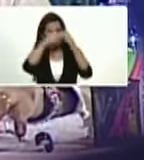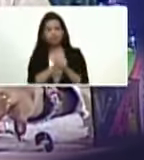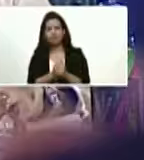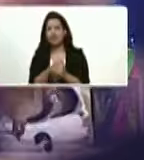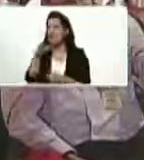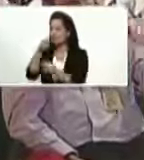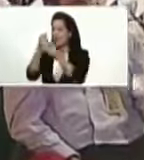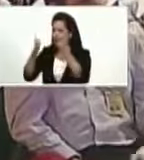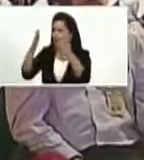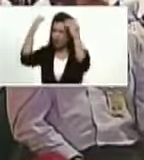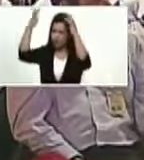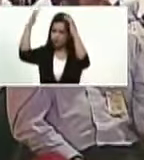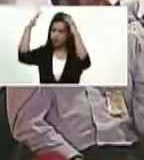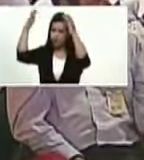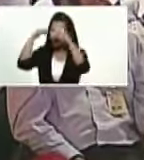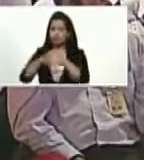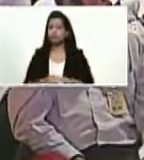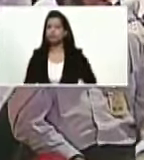unida!